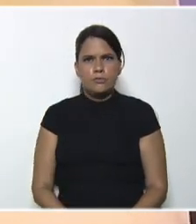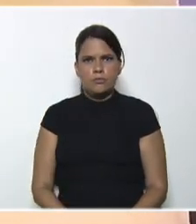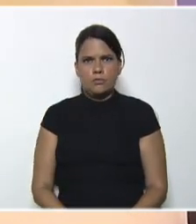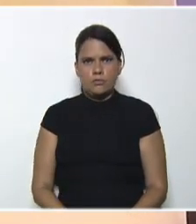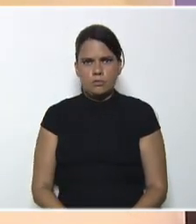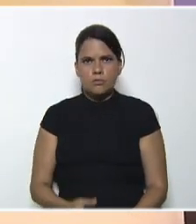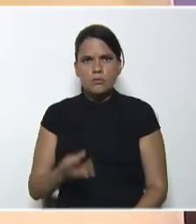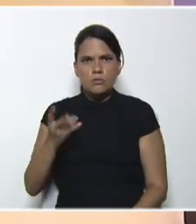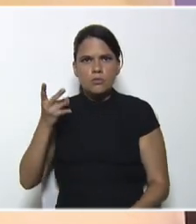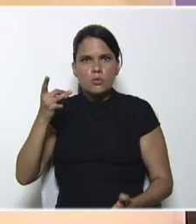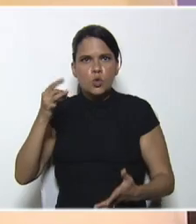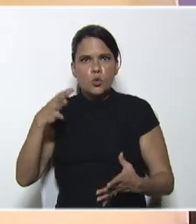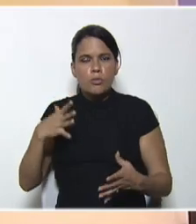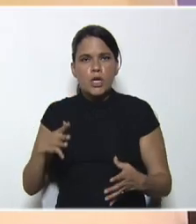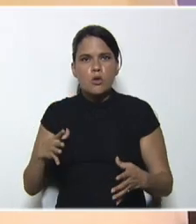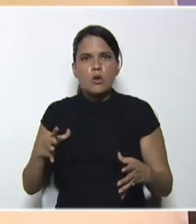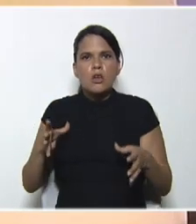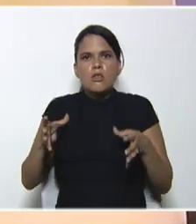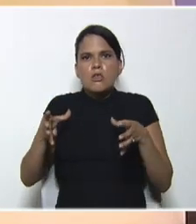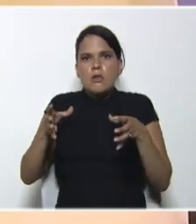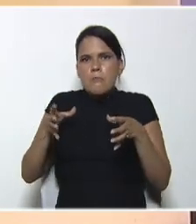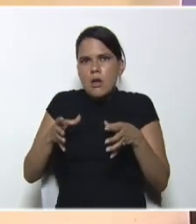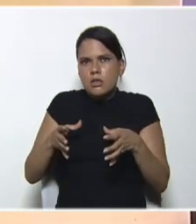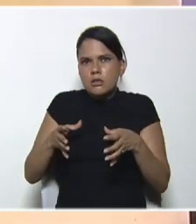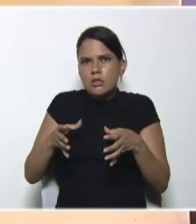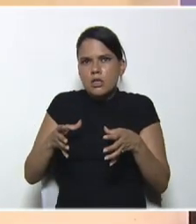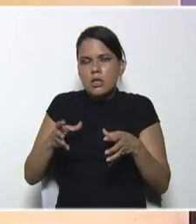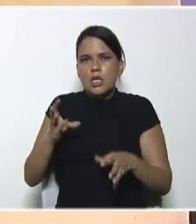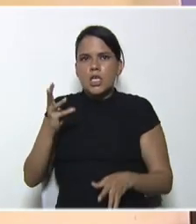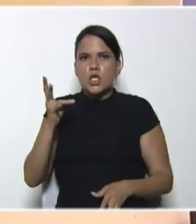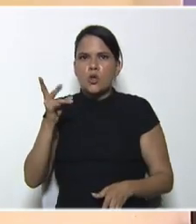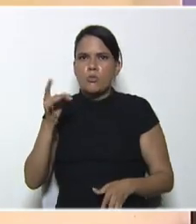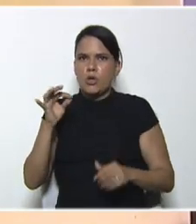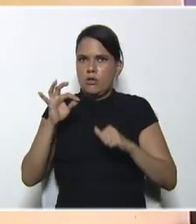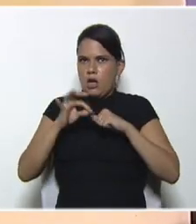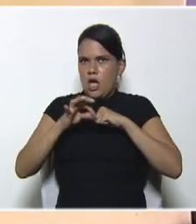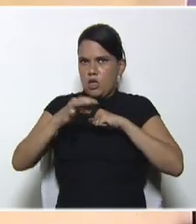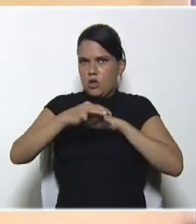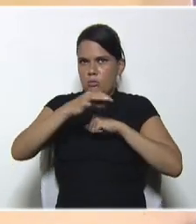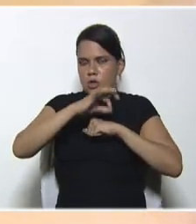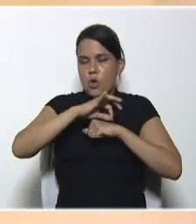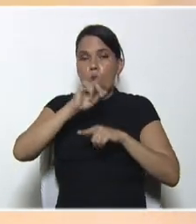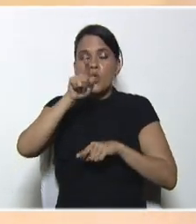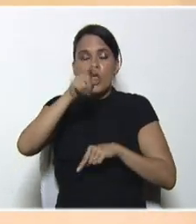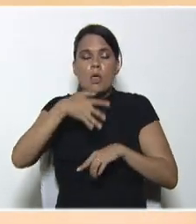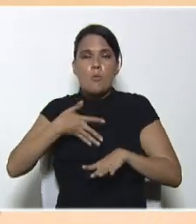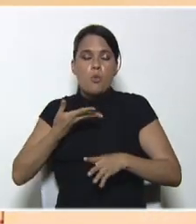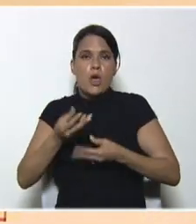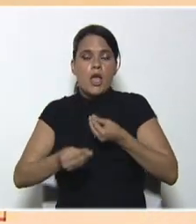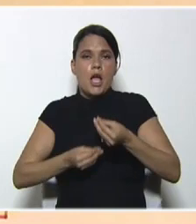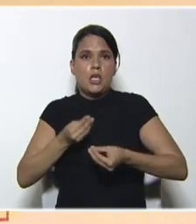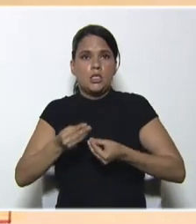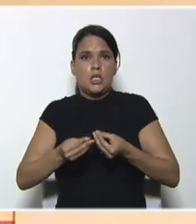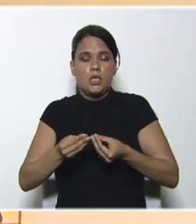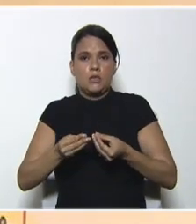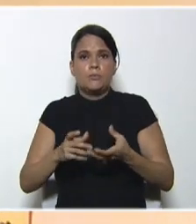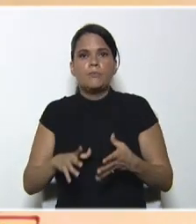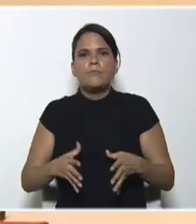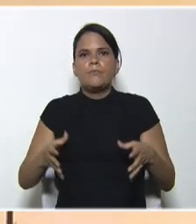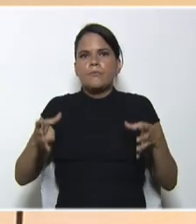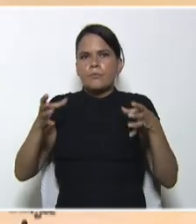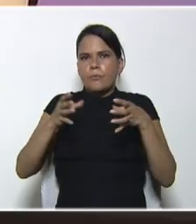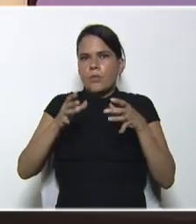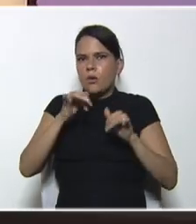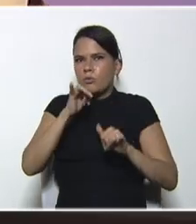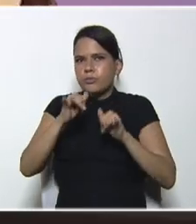número de masa y número atómico. Ustedes pueden realizar el mapa conceptual a